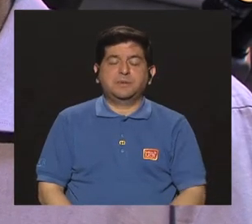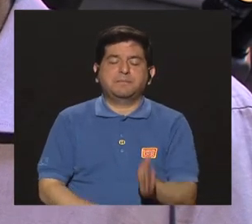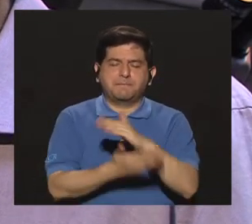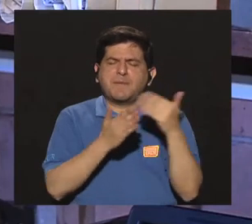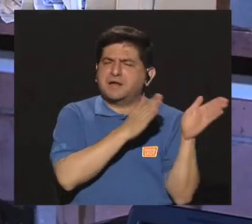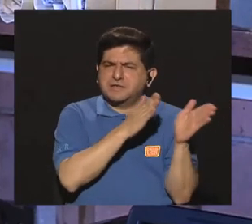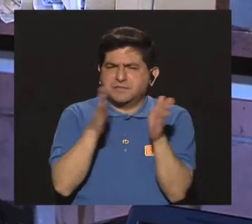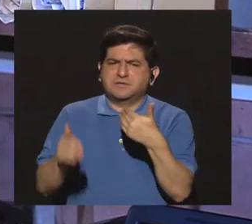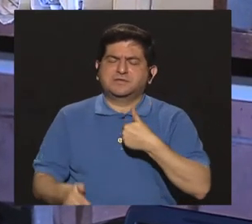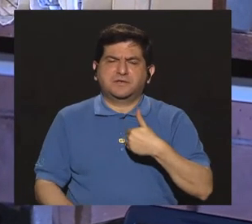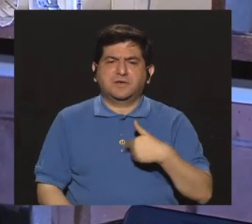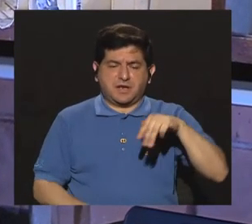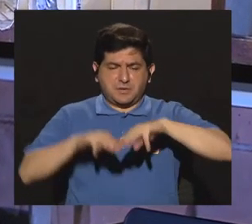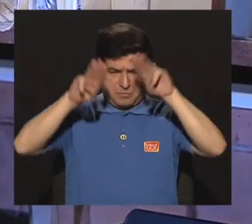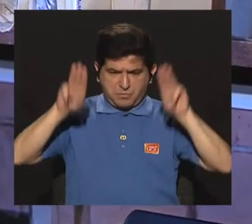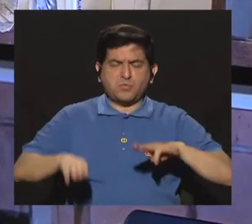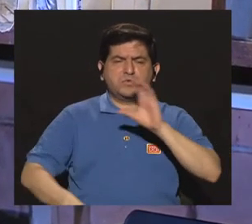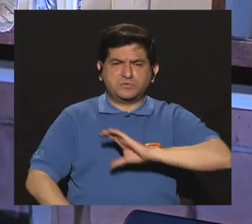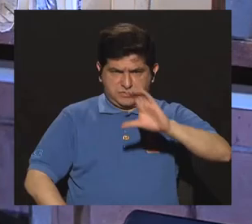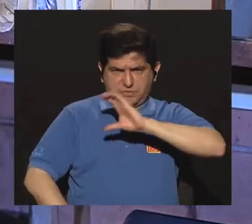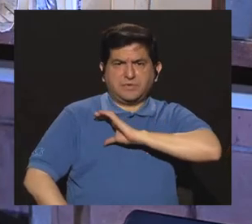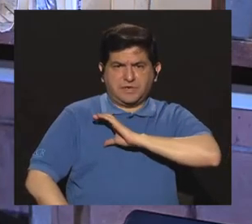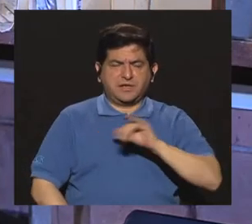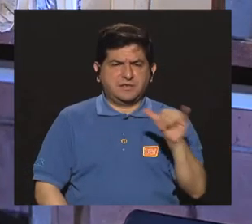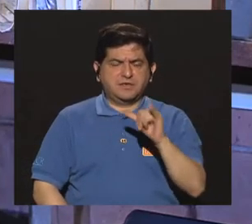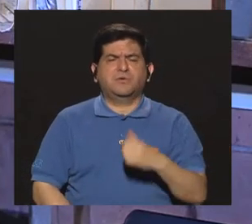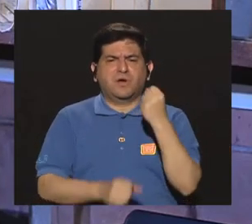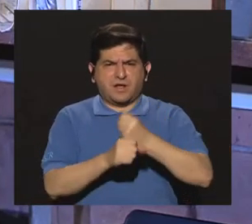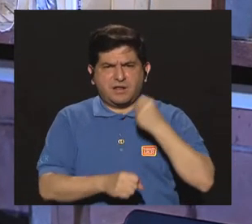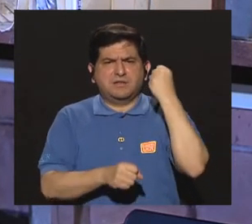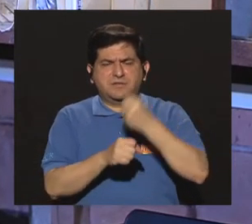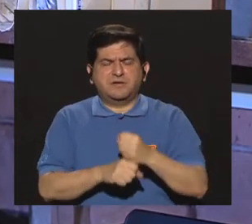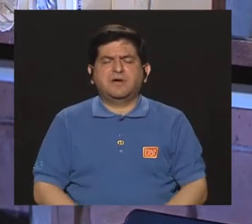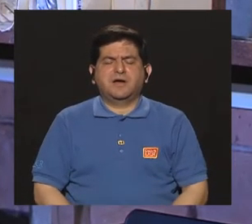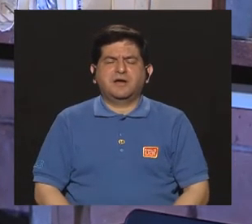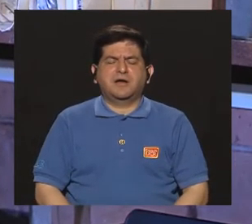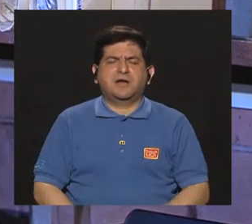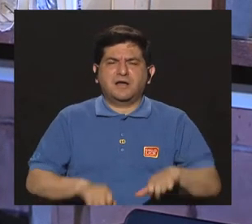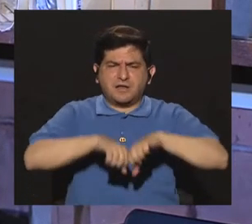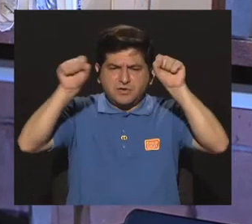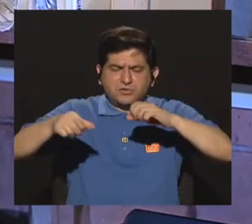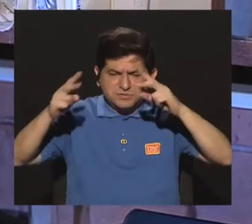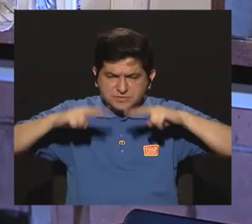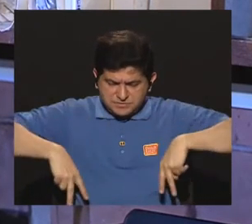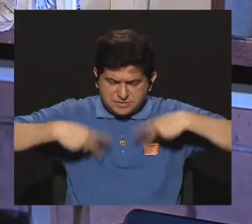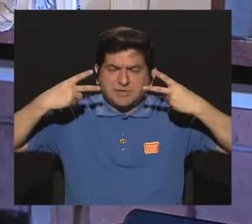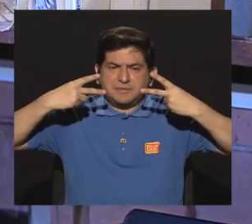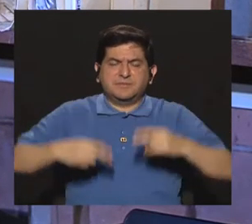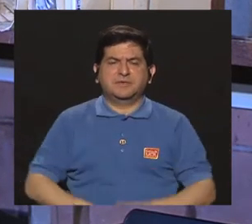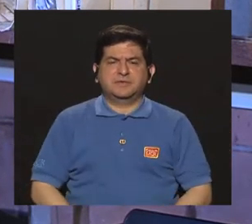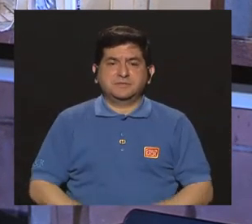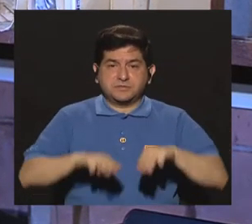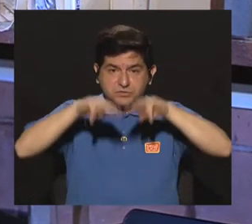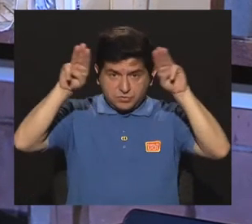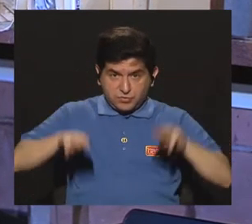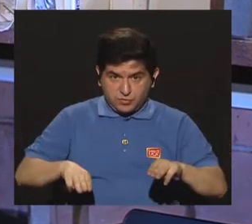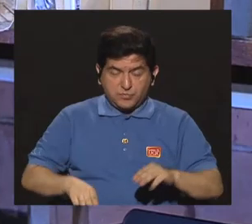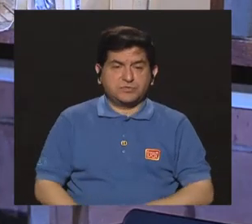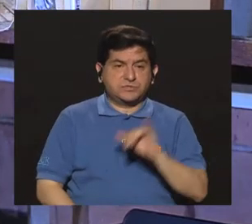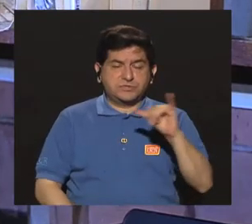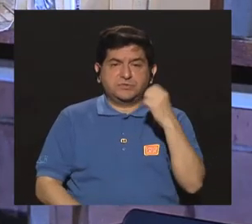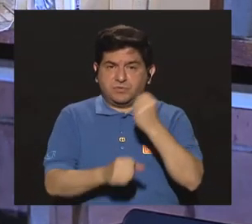formación este funciona también tienen características de que trabaja mucho también la ecología por ejemplo los museos en ese